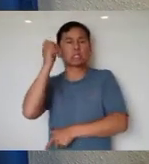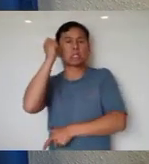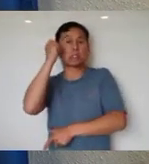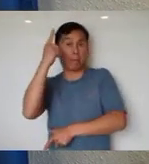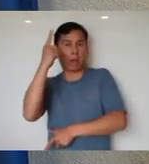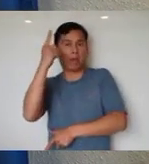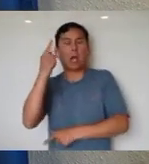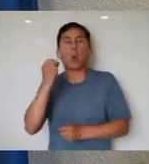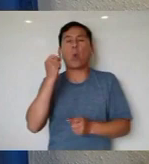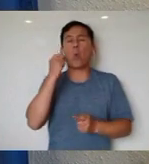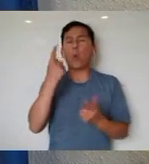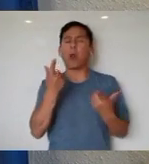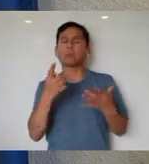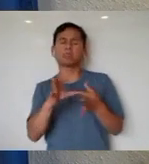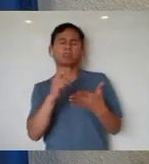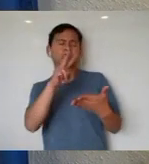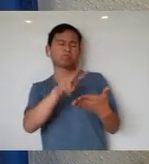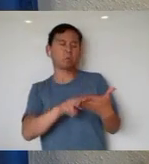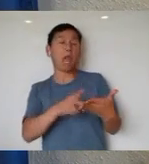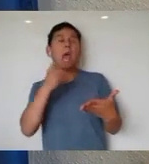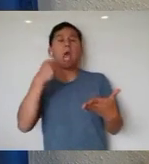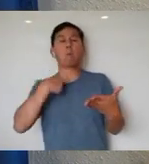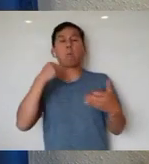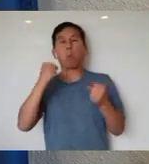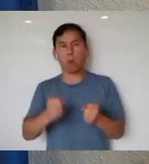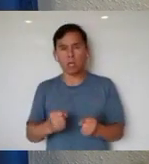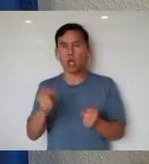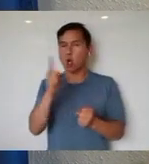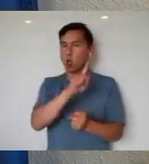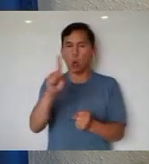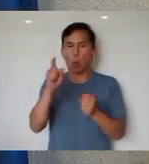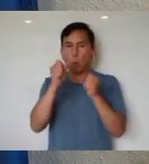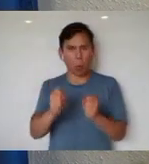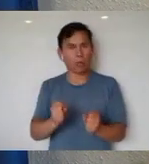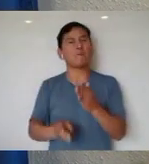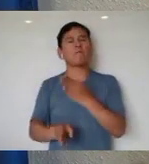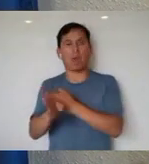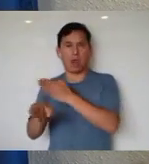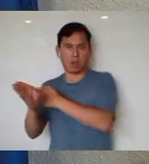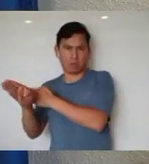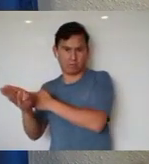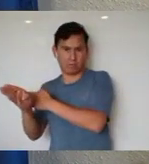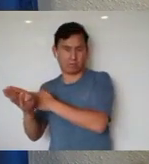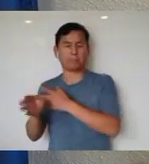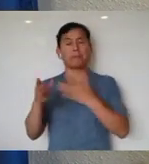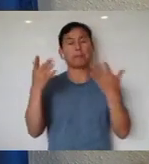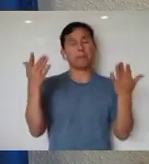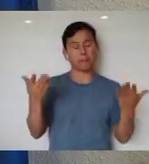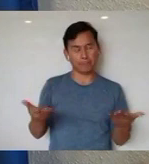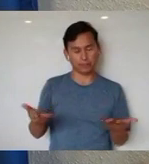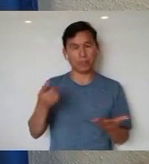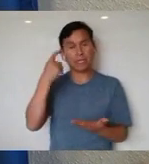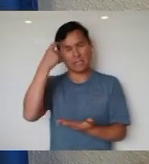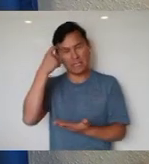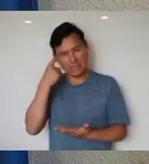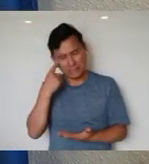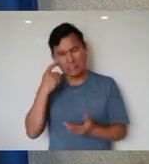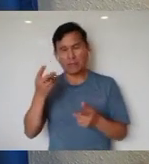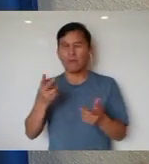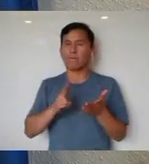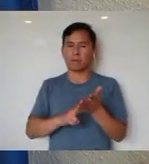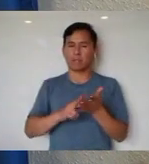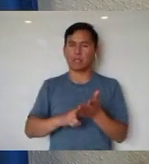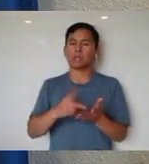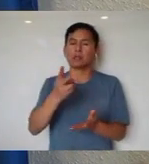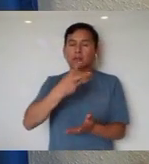cuáles son las condiciones en las que estamos este fin de semana. Esto, créanme, que aunque nos cueste, es por